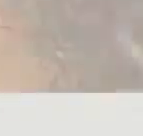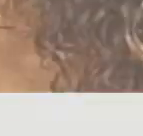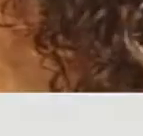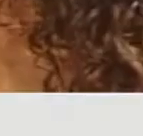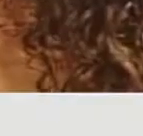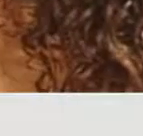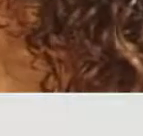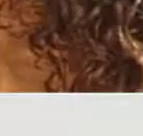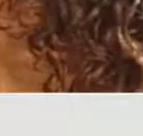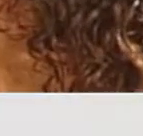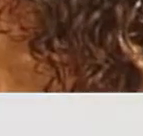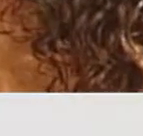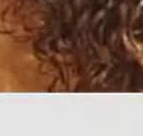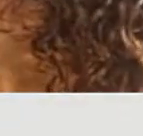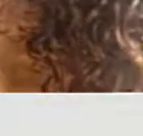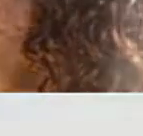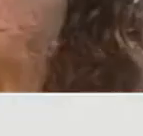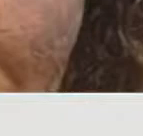un